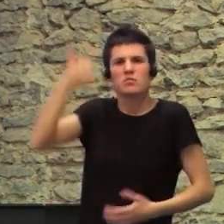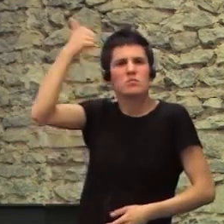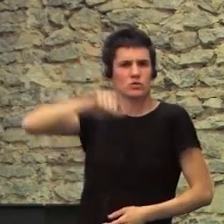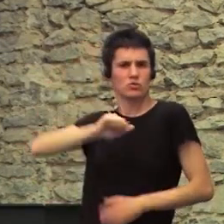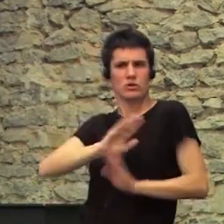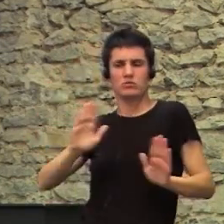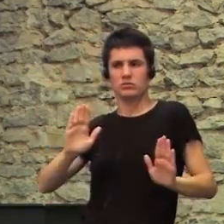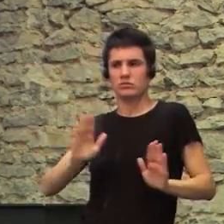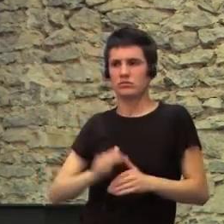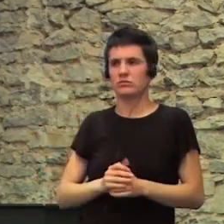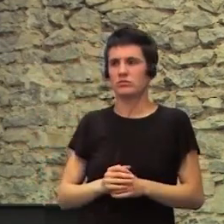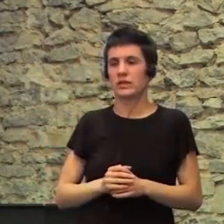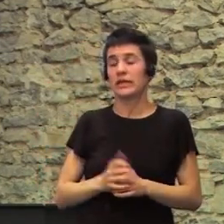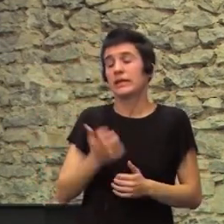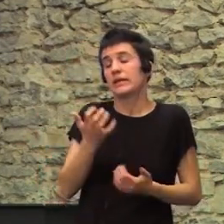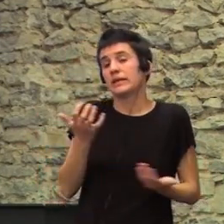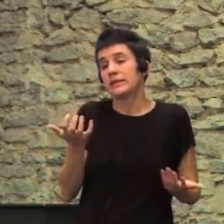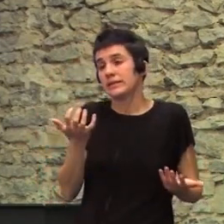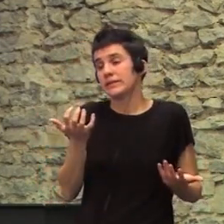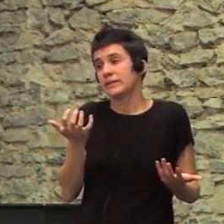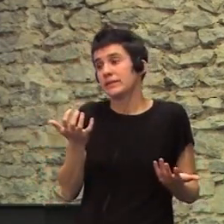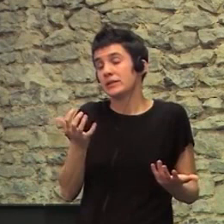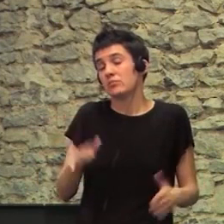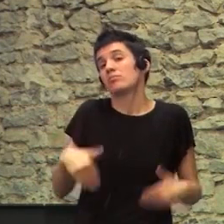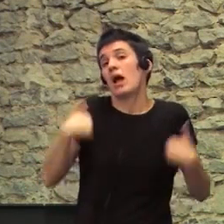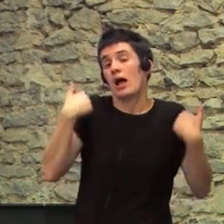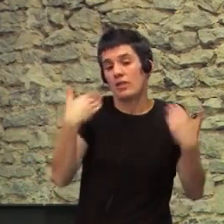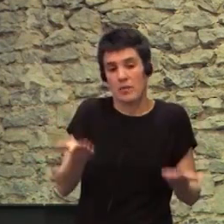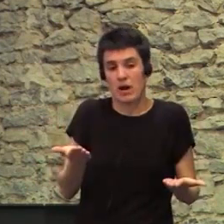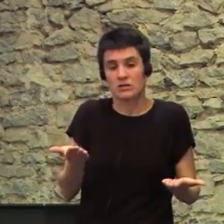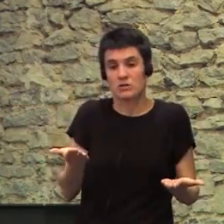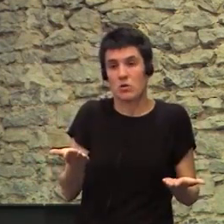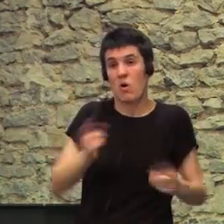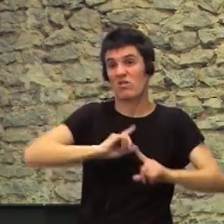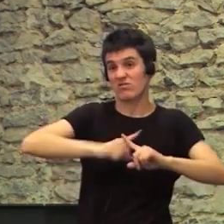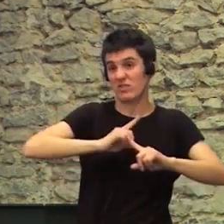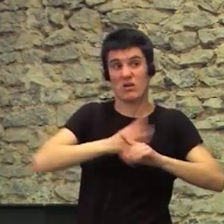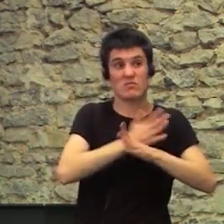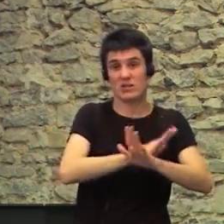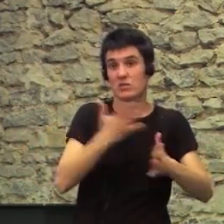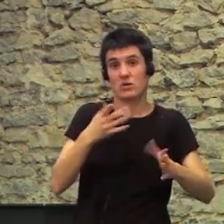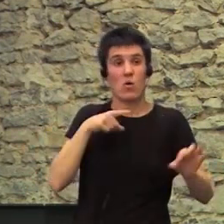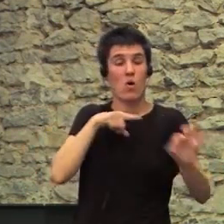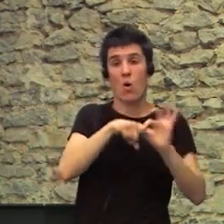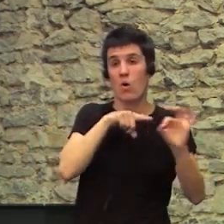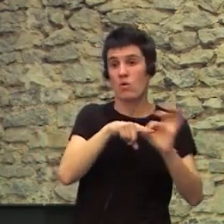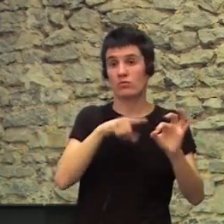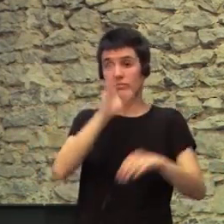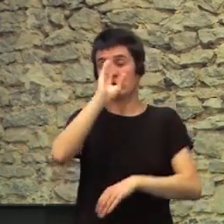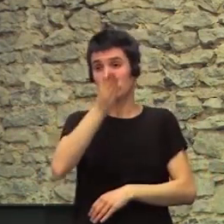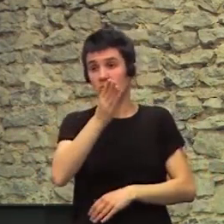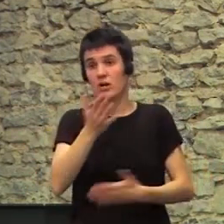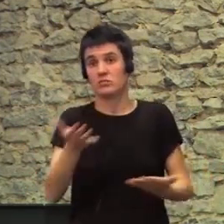a ser posible, y tener unas prácticas sexuales coitocéntricas,